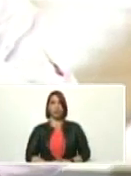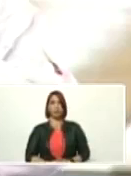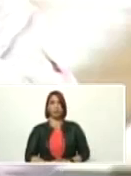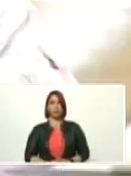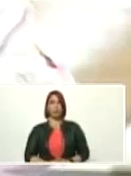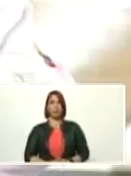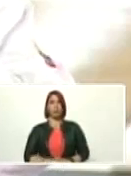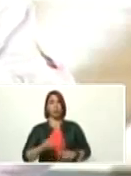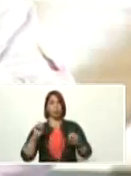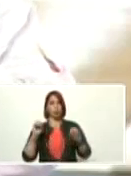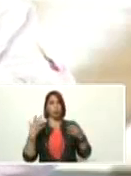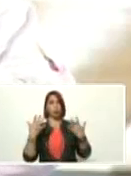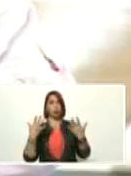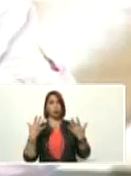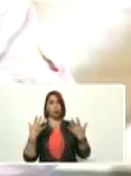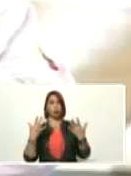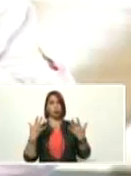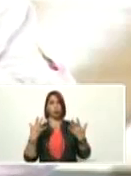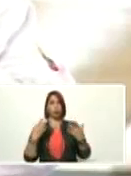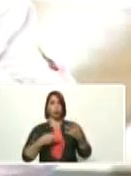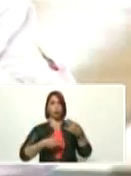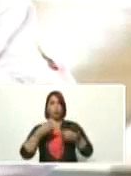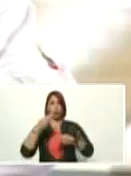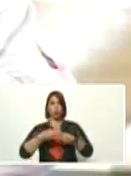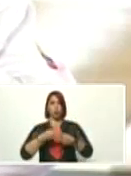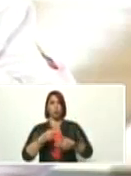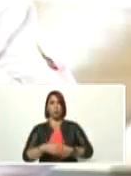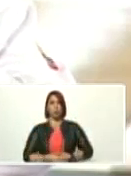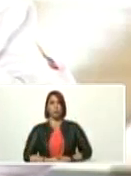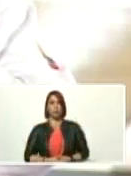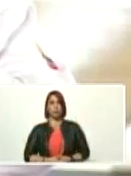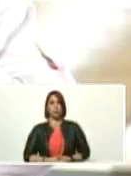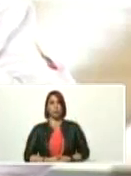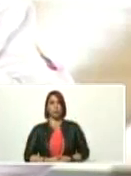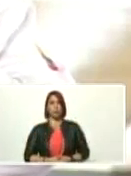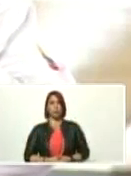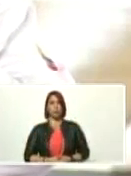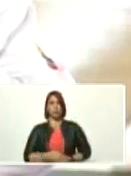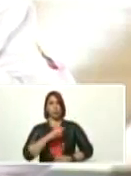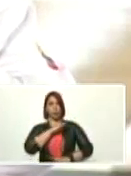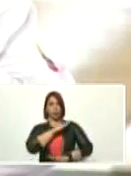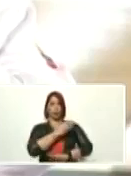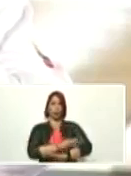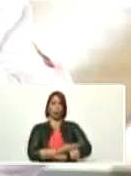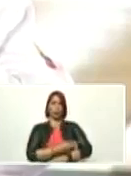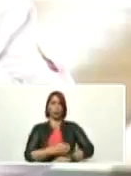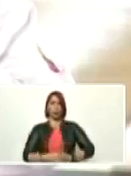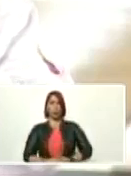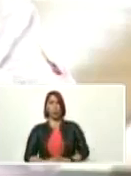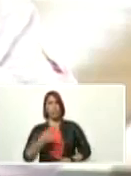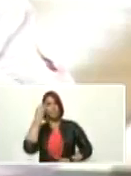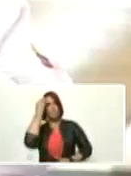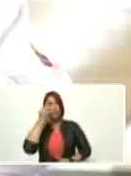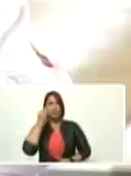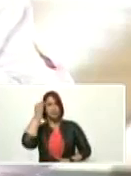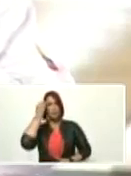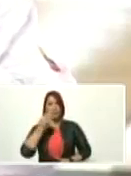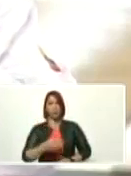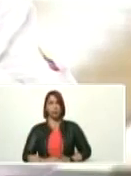Y logró construir un poderoso pensamiento